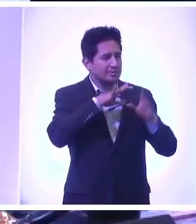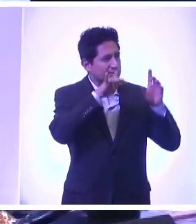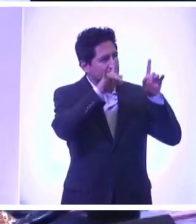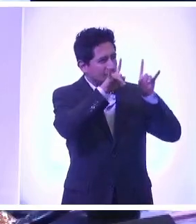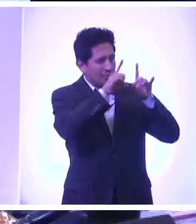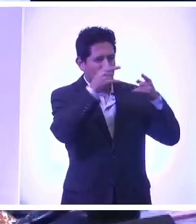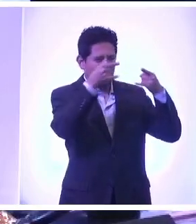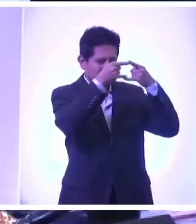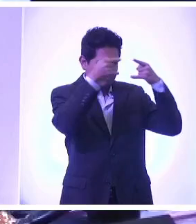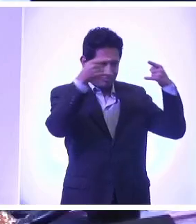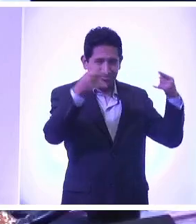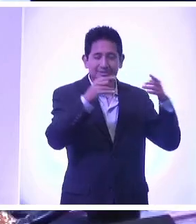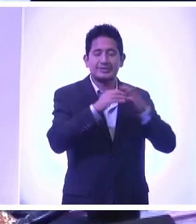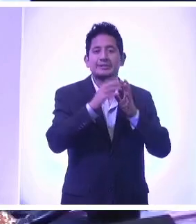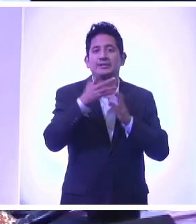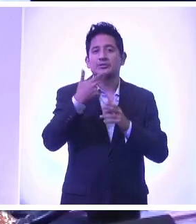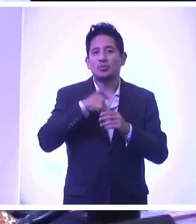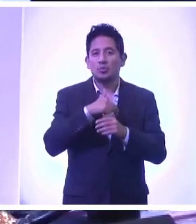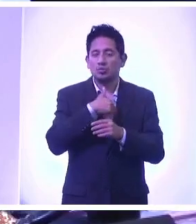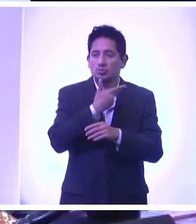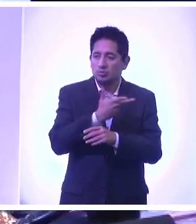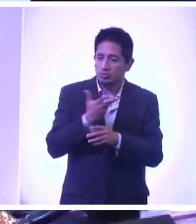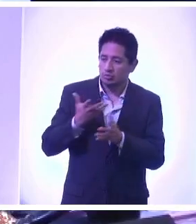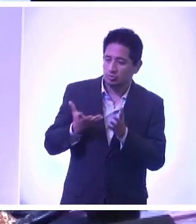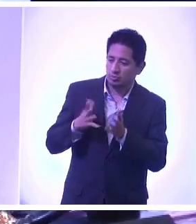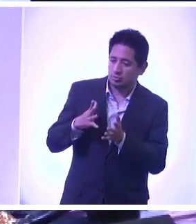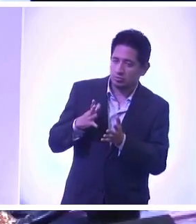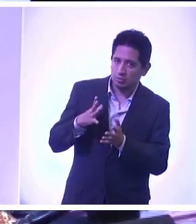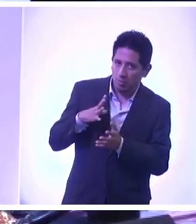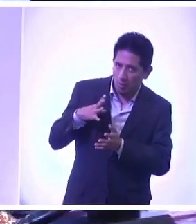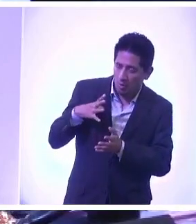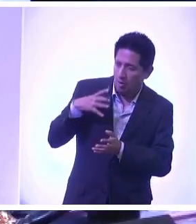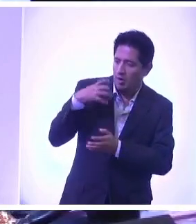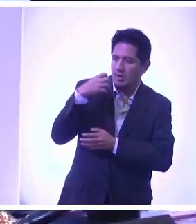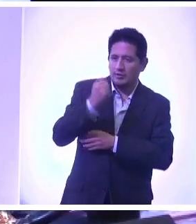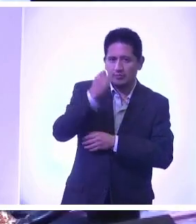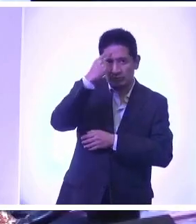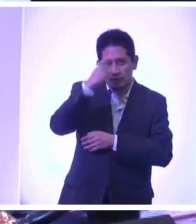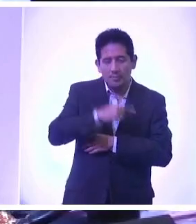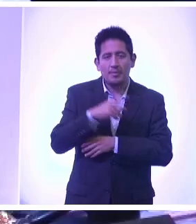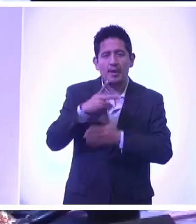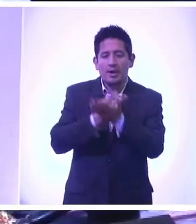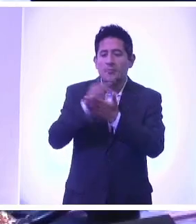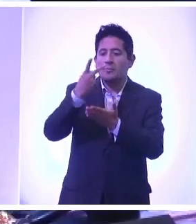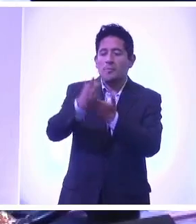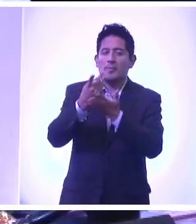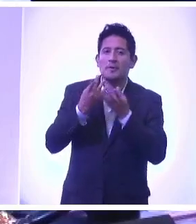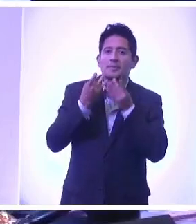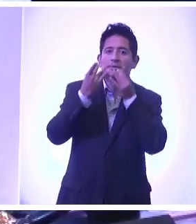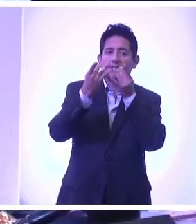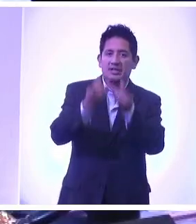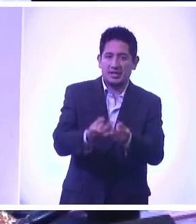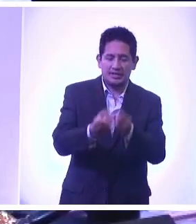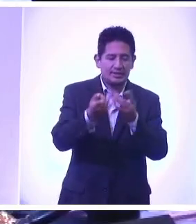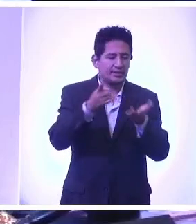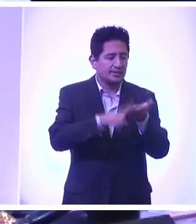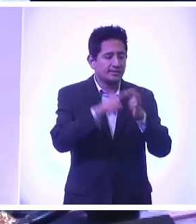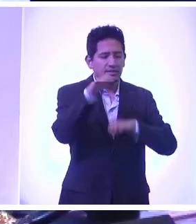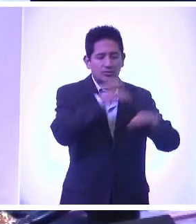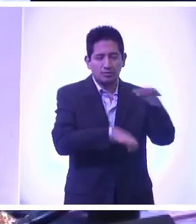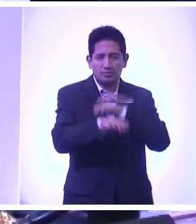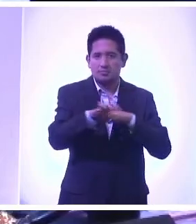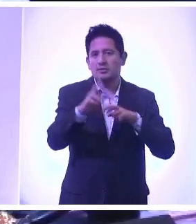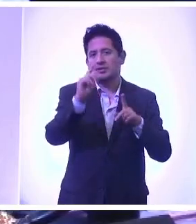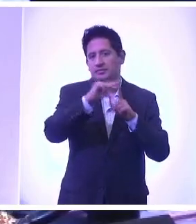coordinador empresarial a nivel nacional la certificación de calidad el premio Nacional de calidad para la industria y la empresa a nivel